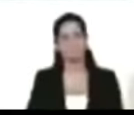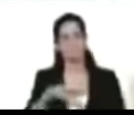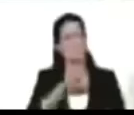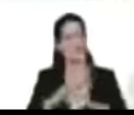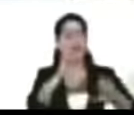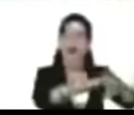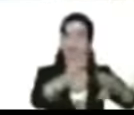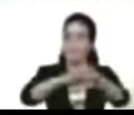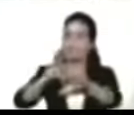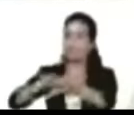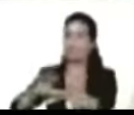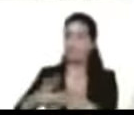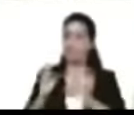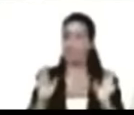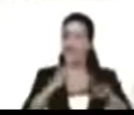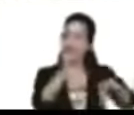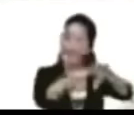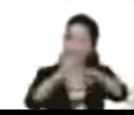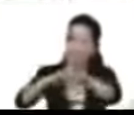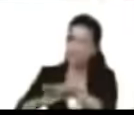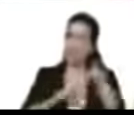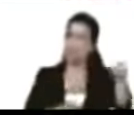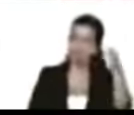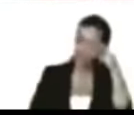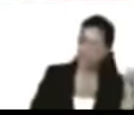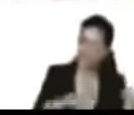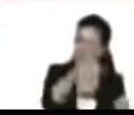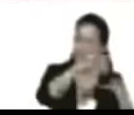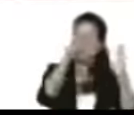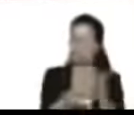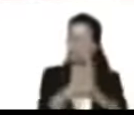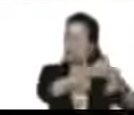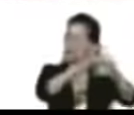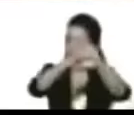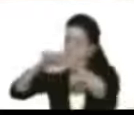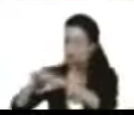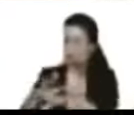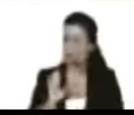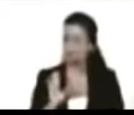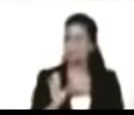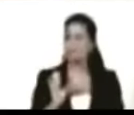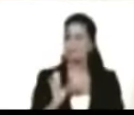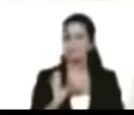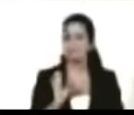Que lo sepan los que deben saberlo en el mundo.